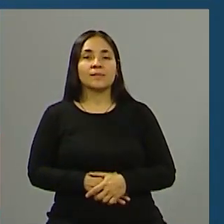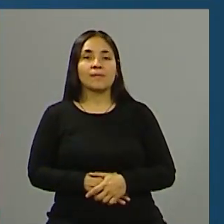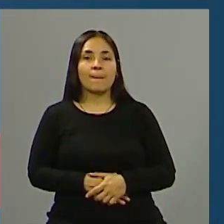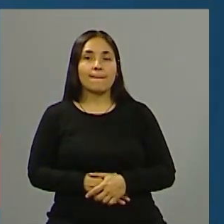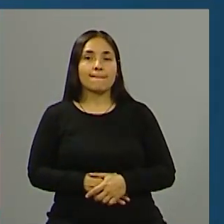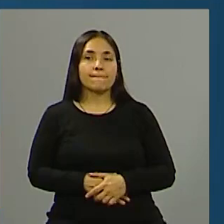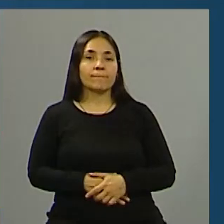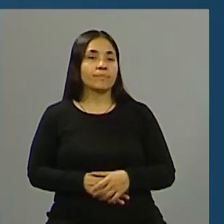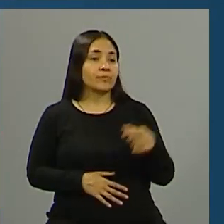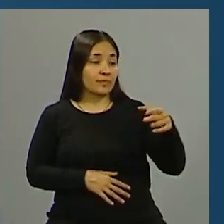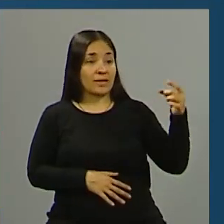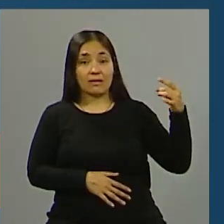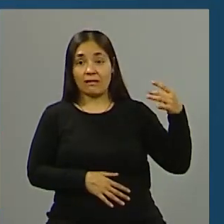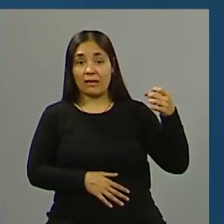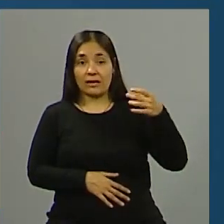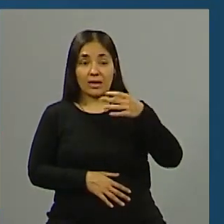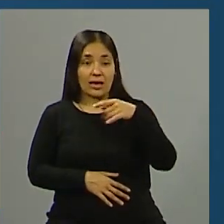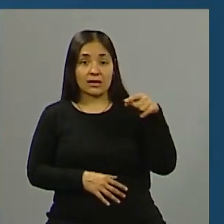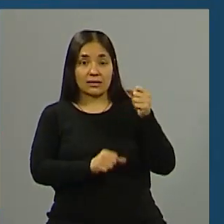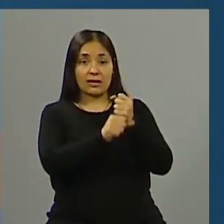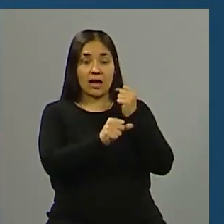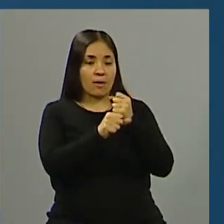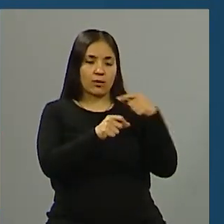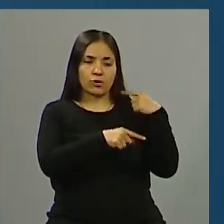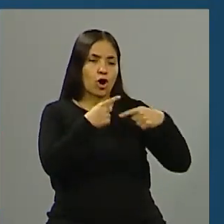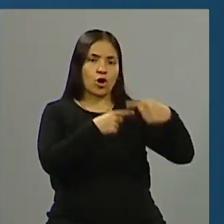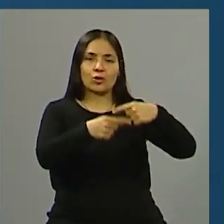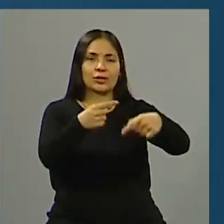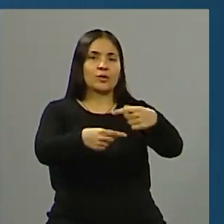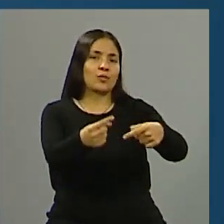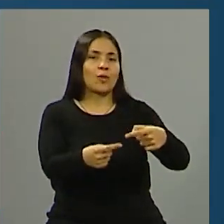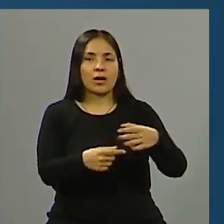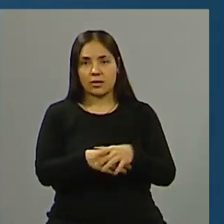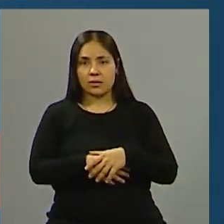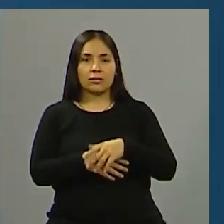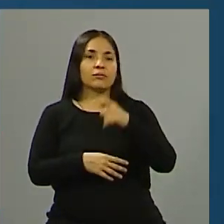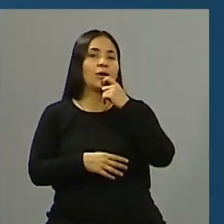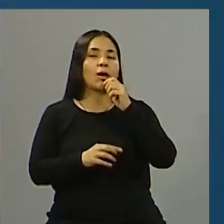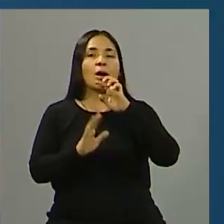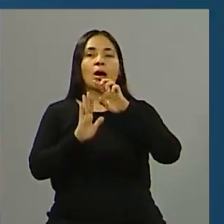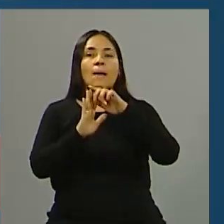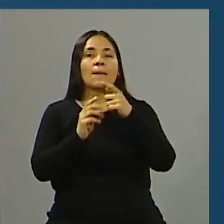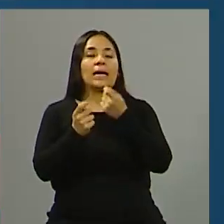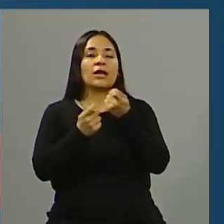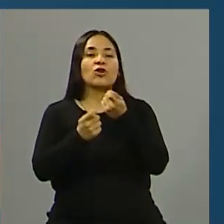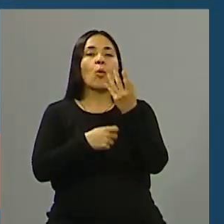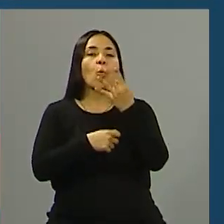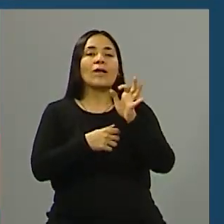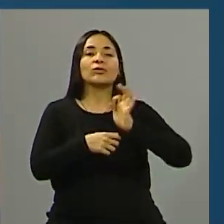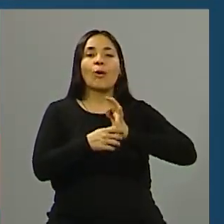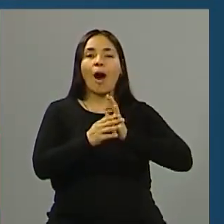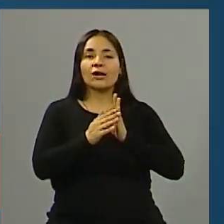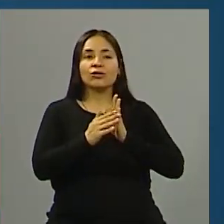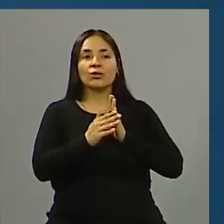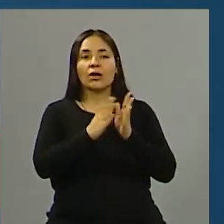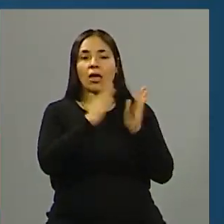que darle una continuidad a la política ferroviaria. Uno no puede planificar una política ferroviaria en una gestión de 4 años, sino que tiene que ser una